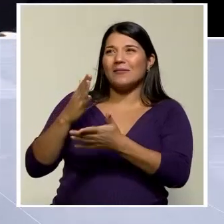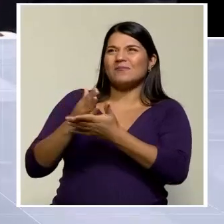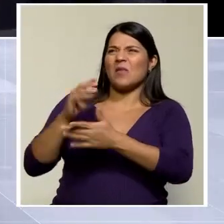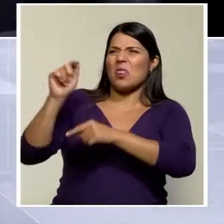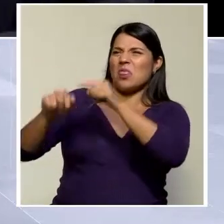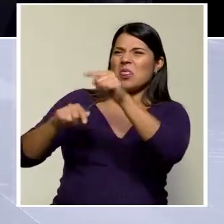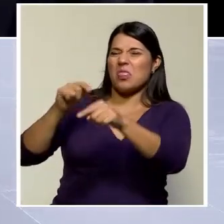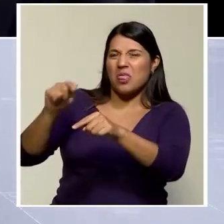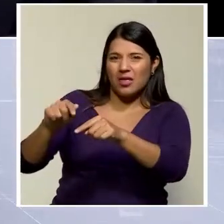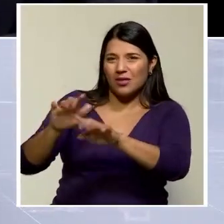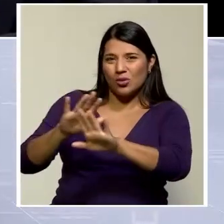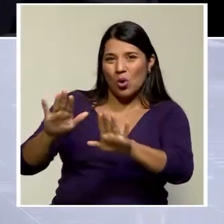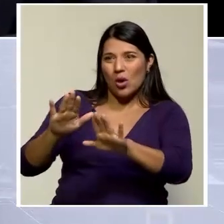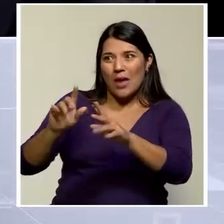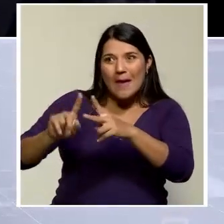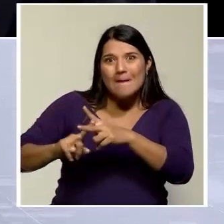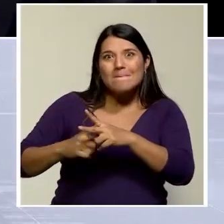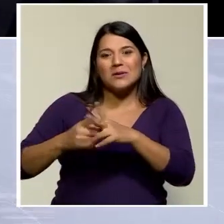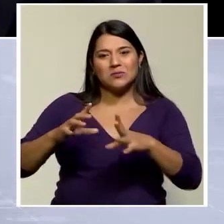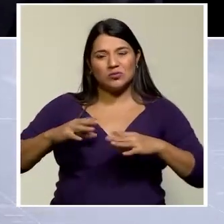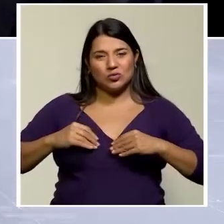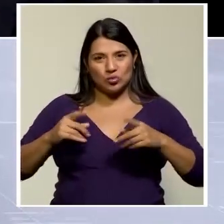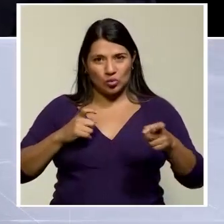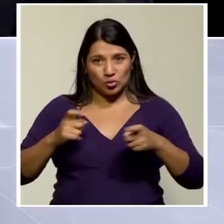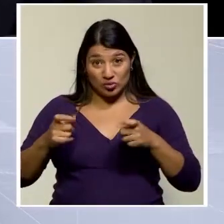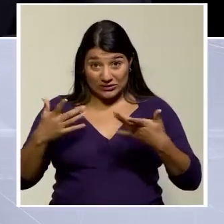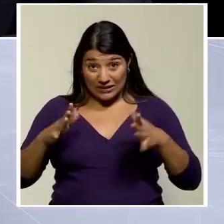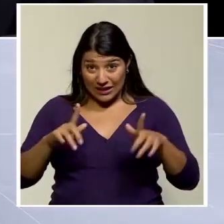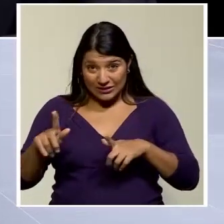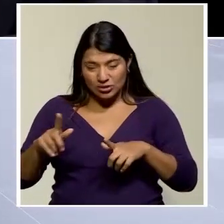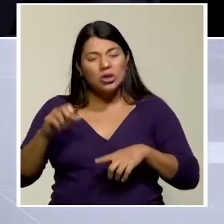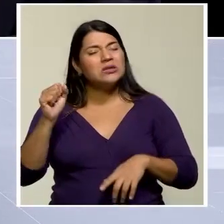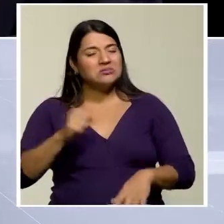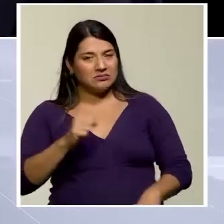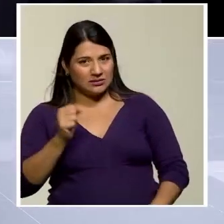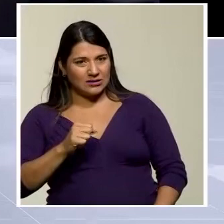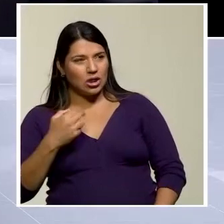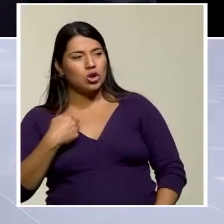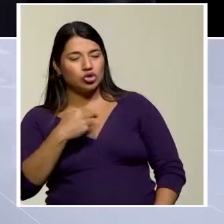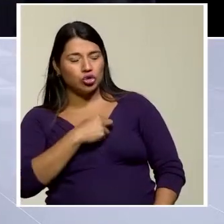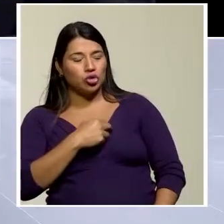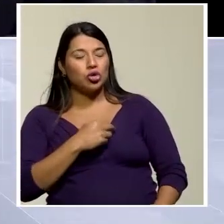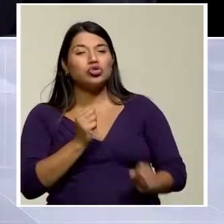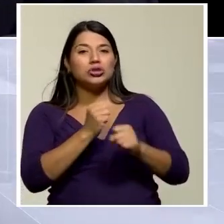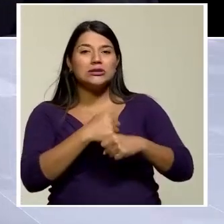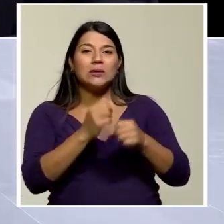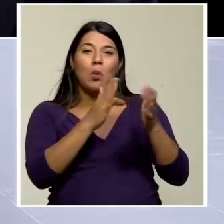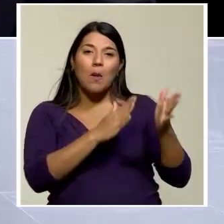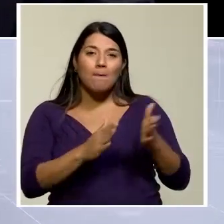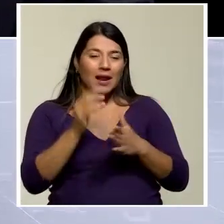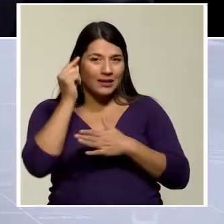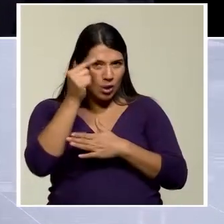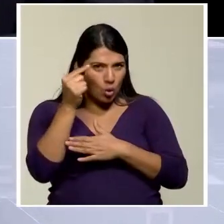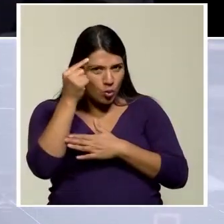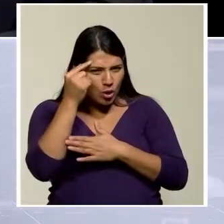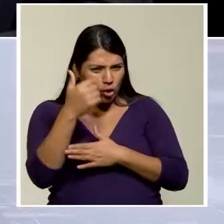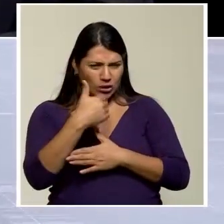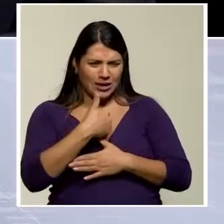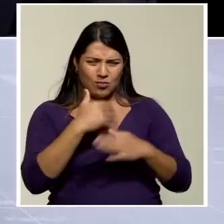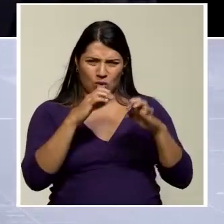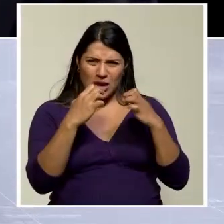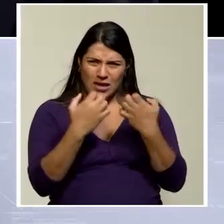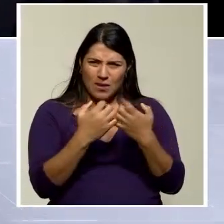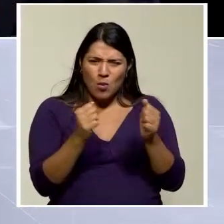a gobernar? Yo creo que sí. Lo vimos ahora en la construcción de nuestro plan de gobierno. Tuvimos equipos con mucha gente